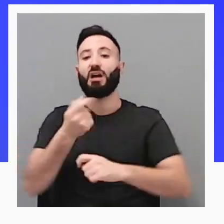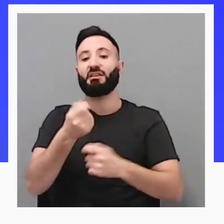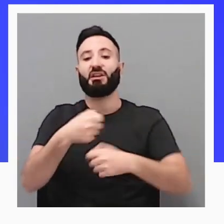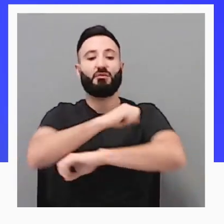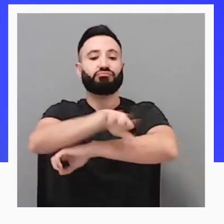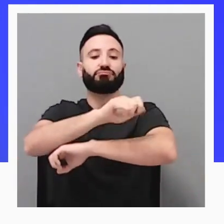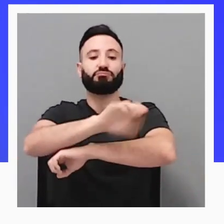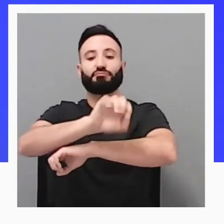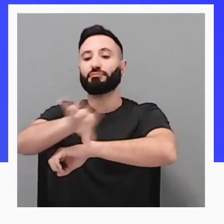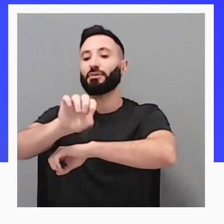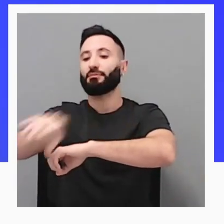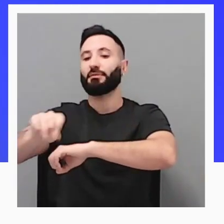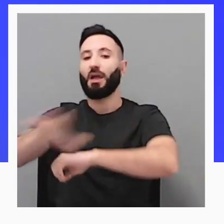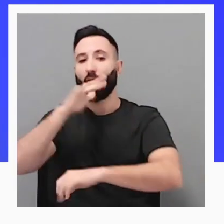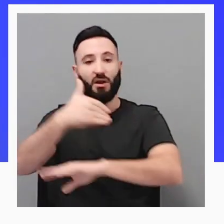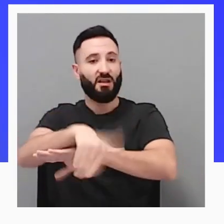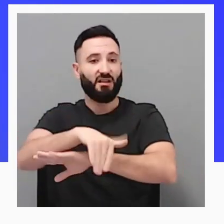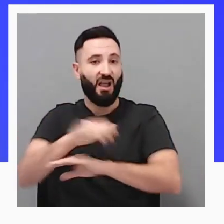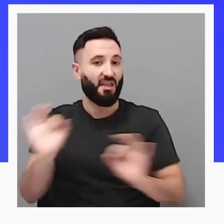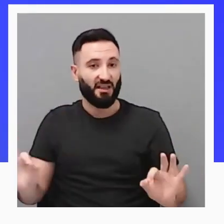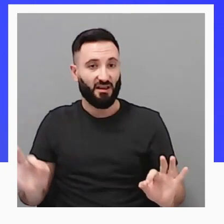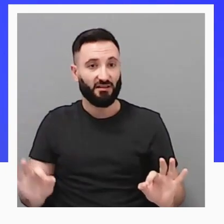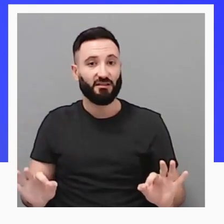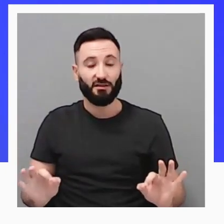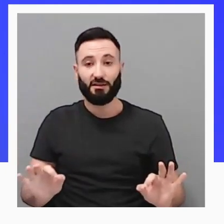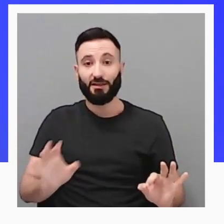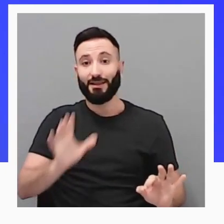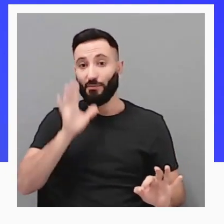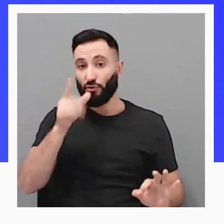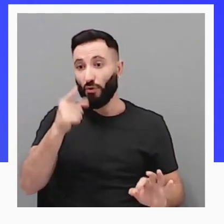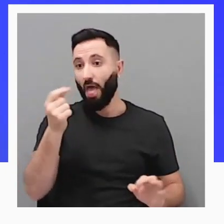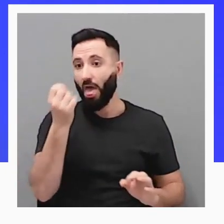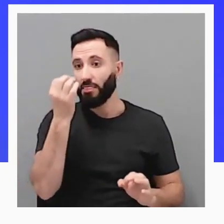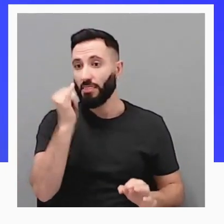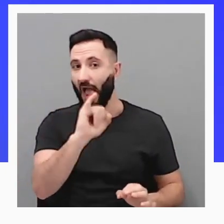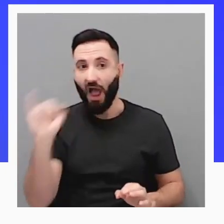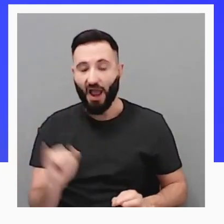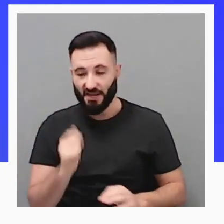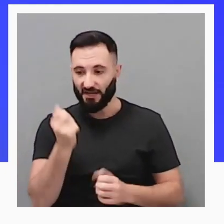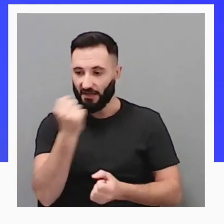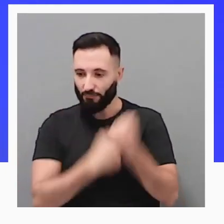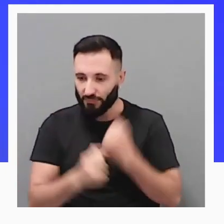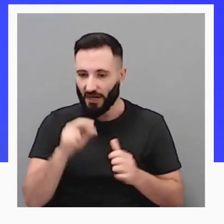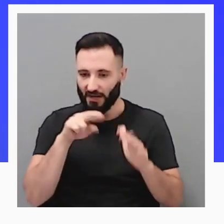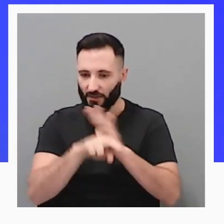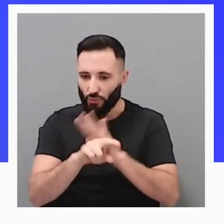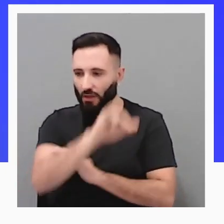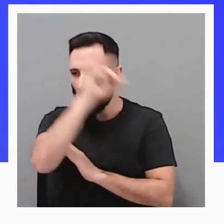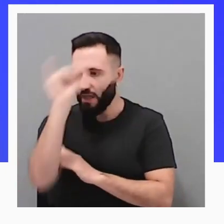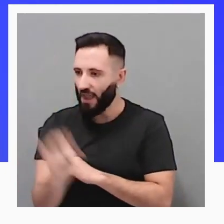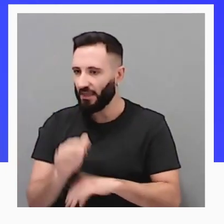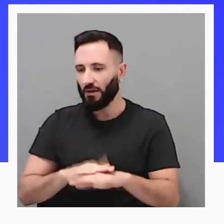la rúa, a la calle. Entonces, si existimos, si demos pruebas de